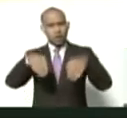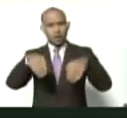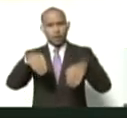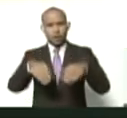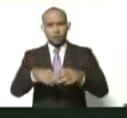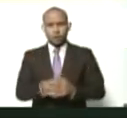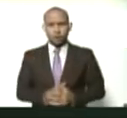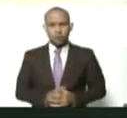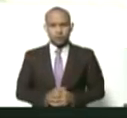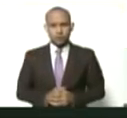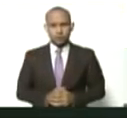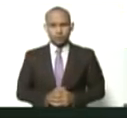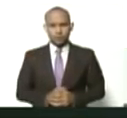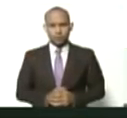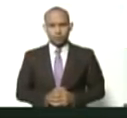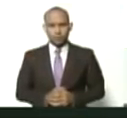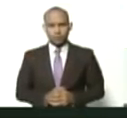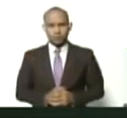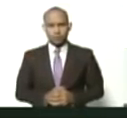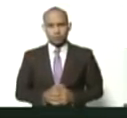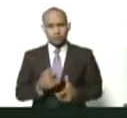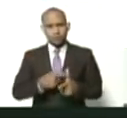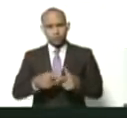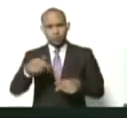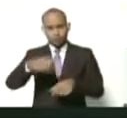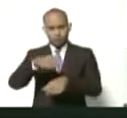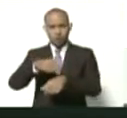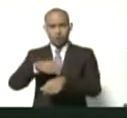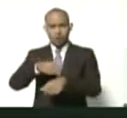Extrañamente, ¿verdad? Sacando el Simpul a esta hora.